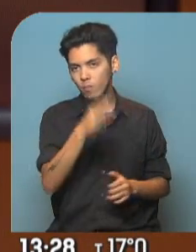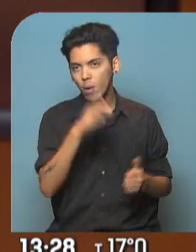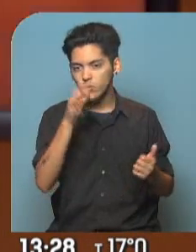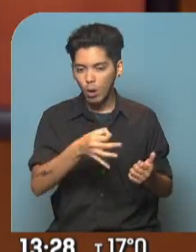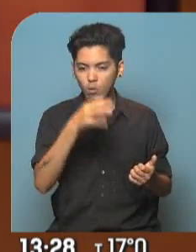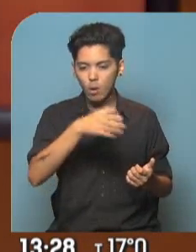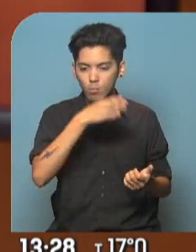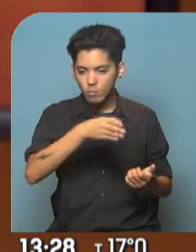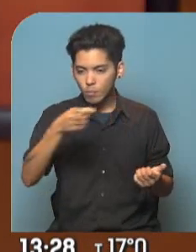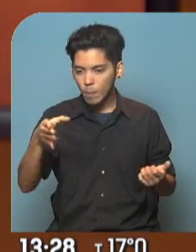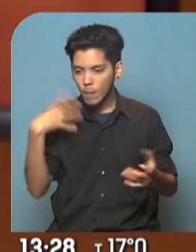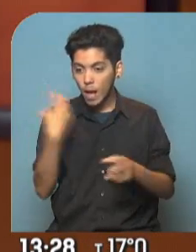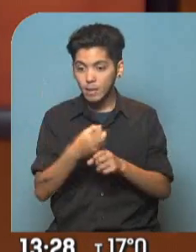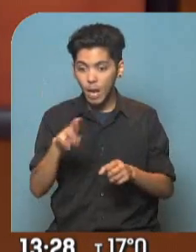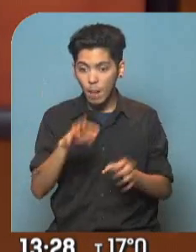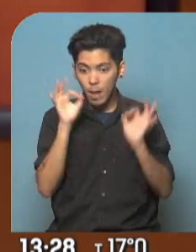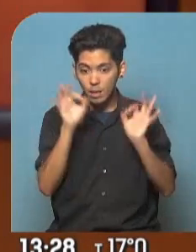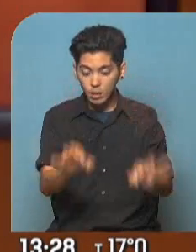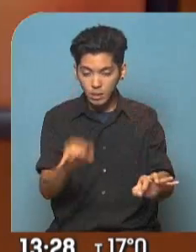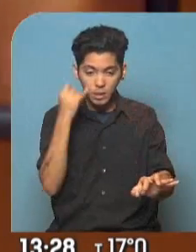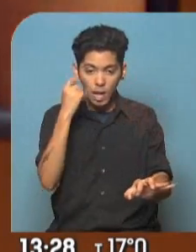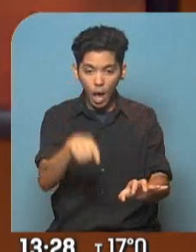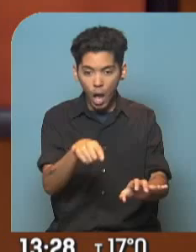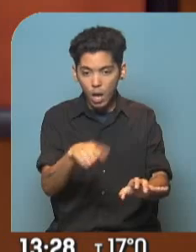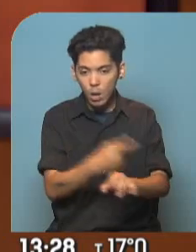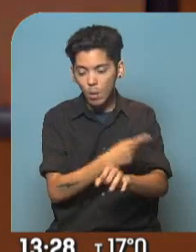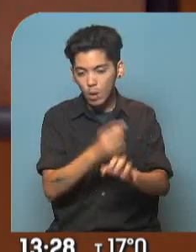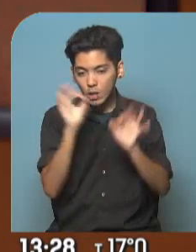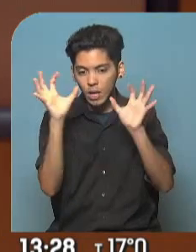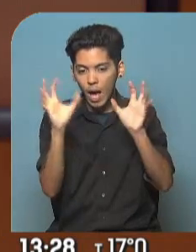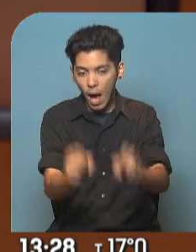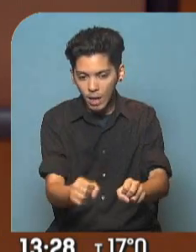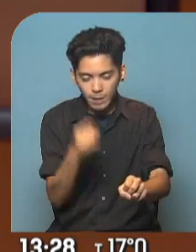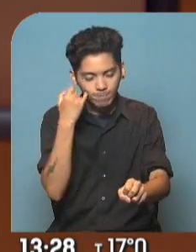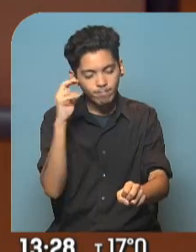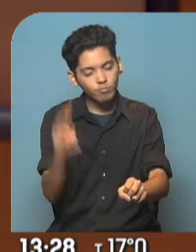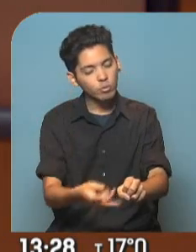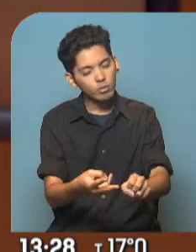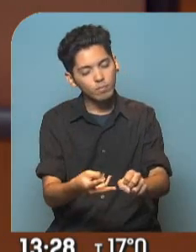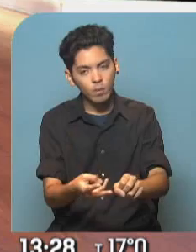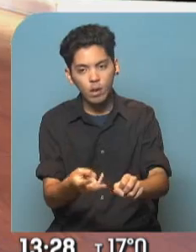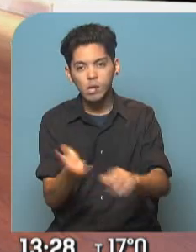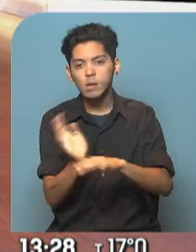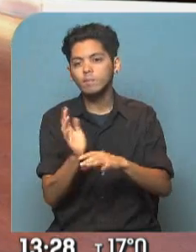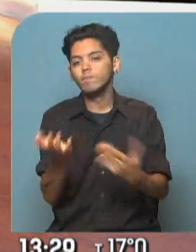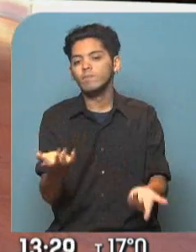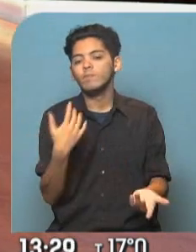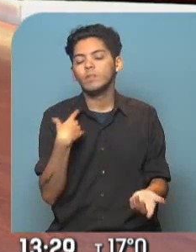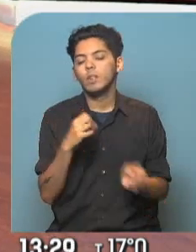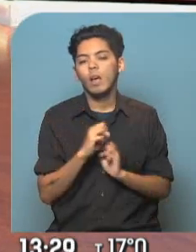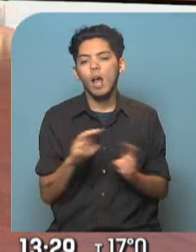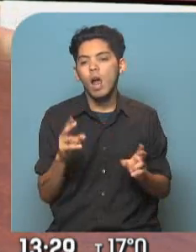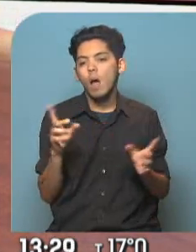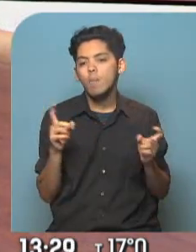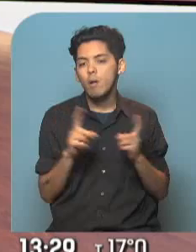pueblo en pueblo hasta llegar a La Plata, que ahí no lo pudieron atender a tiempo y murió. ¿No es cierto? Entonces, ese es el grave drama de